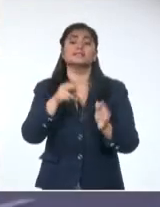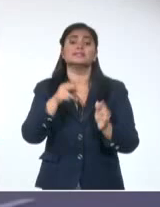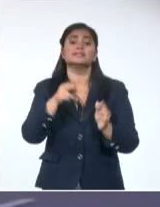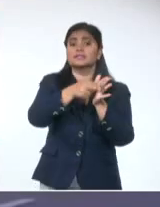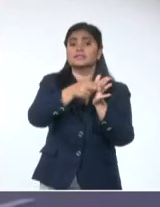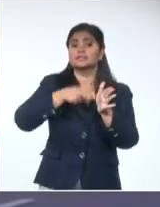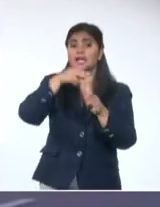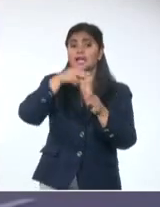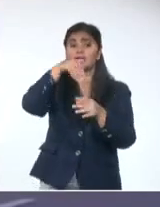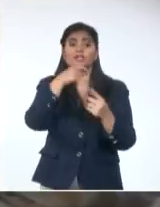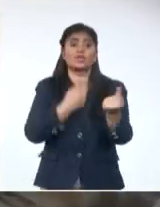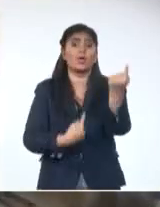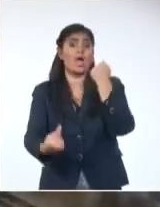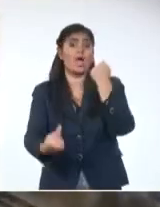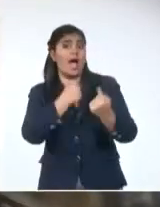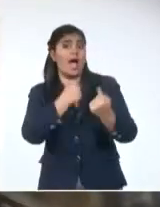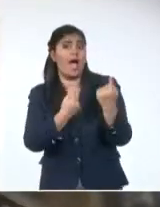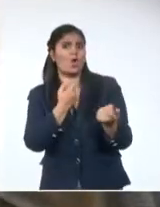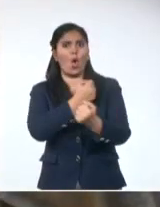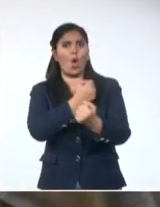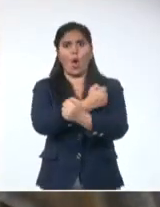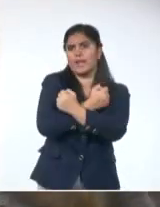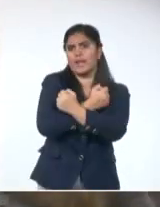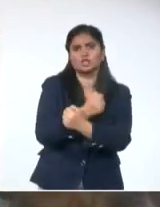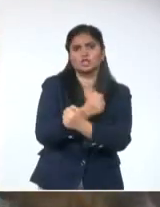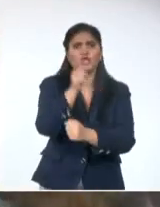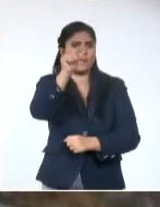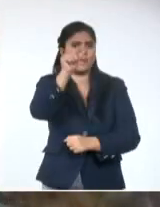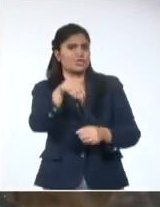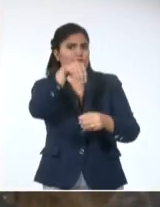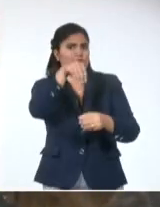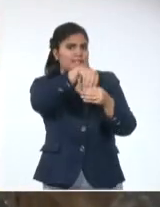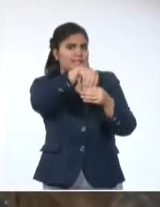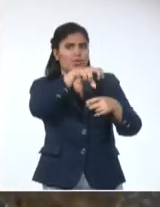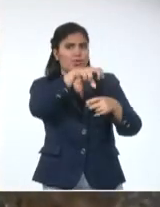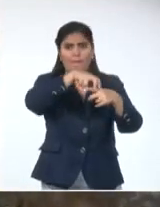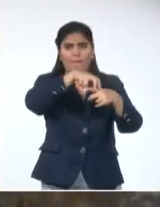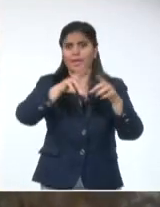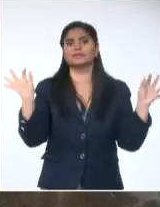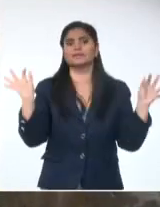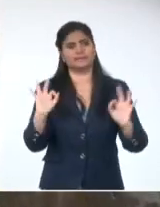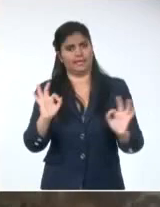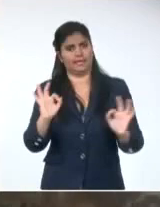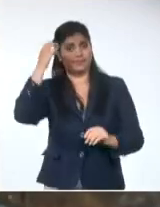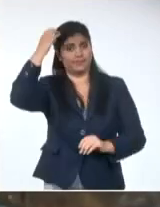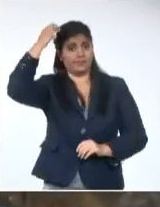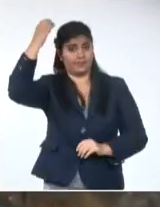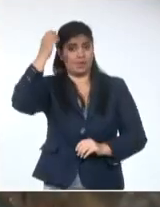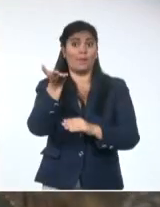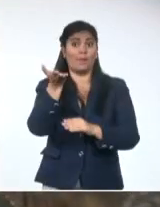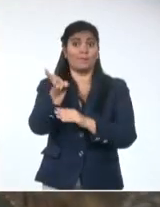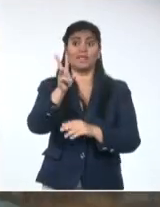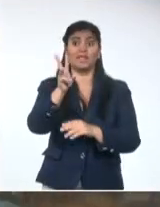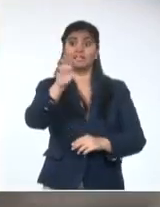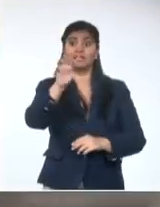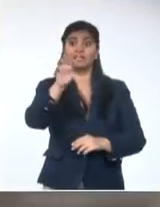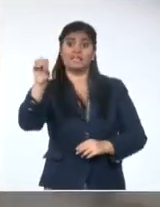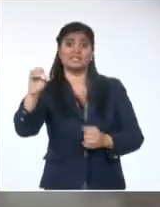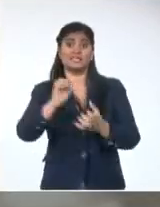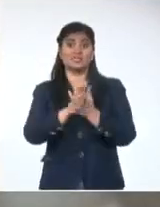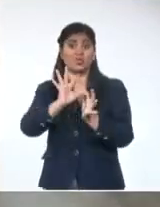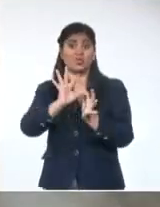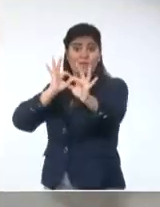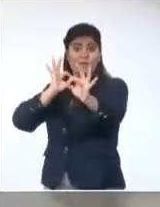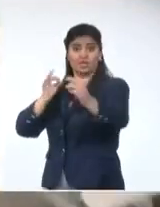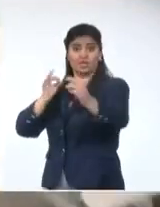trasladaba materiales peligrosos ni pasajeros las autoridades pidieron a la población en un radio de 300 metros al suceso no